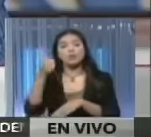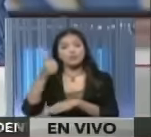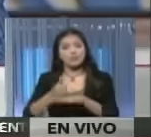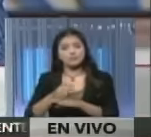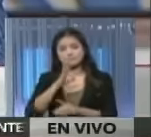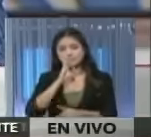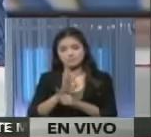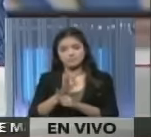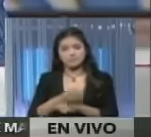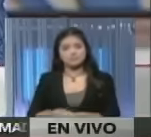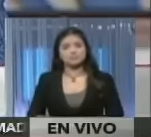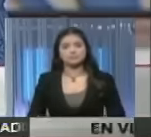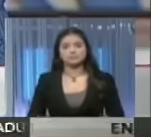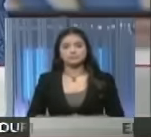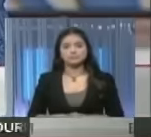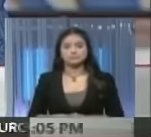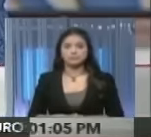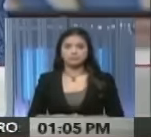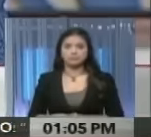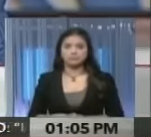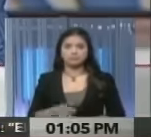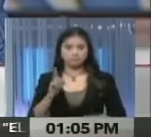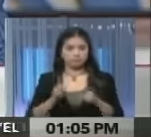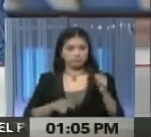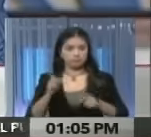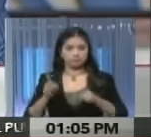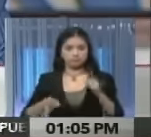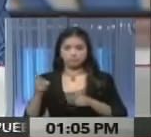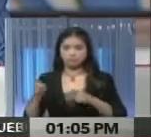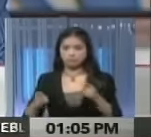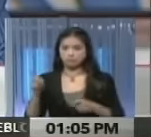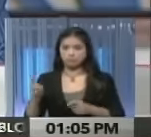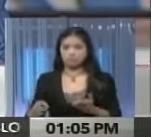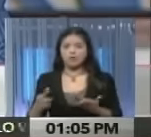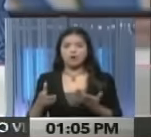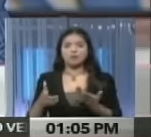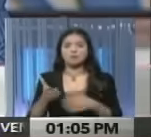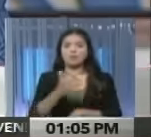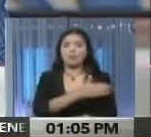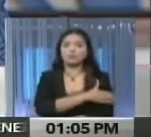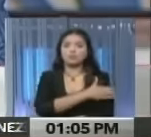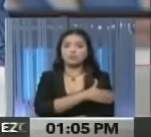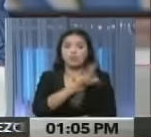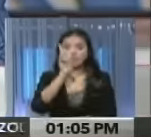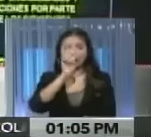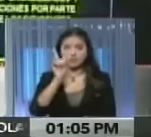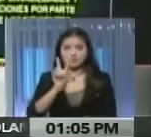directas a varios autores de la ultraderecha venezolana.